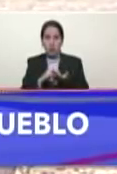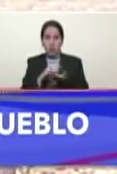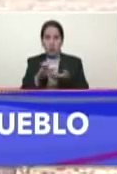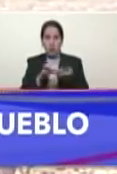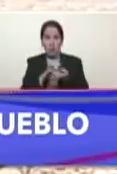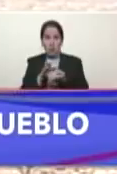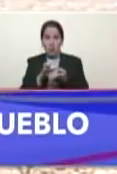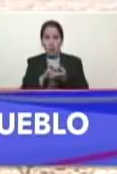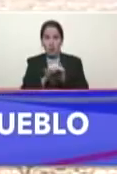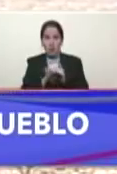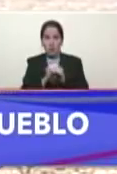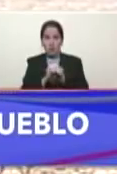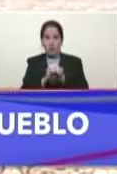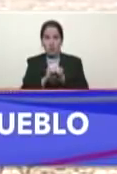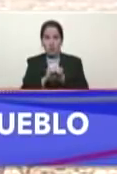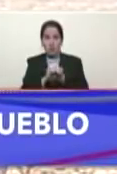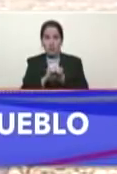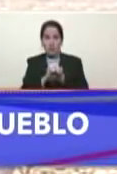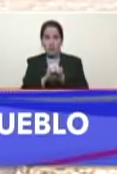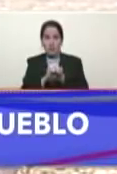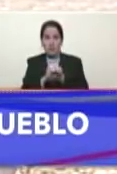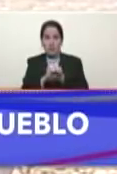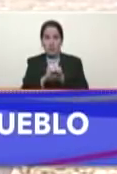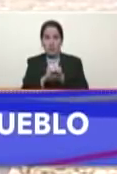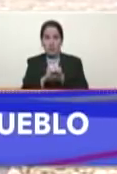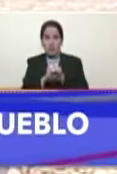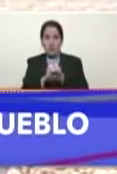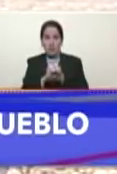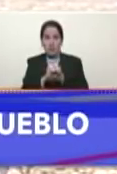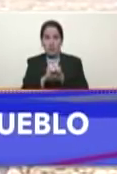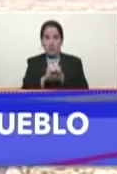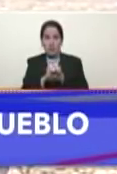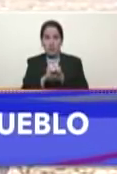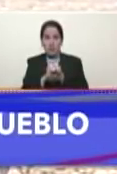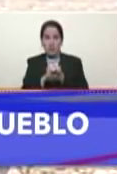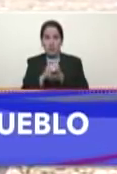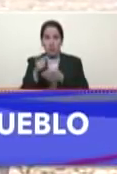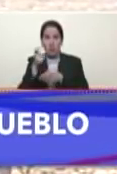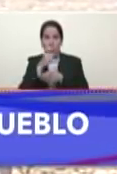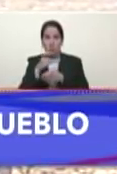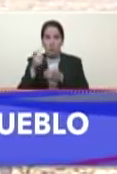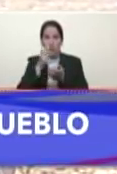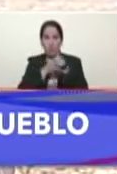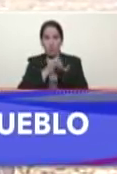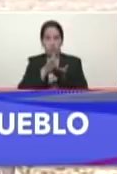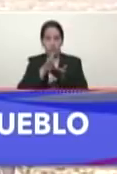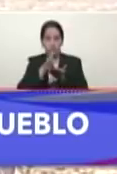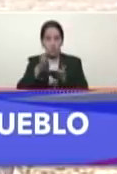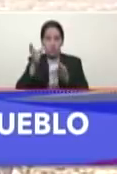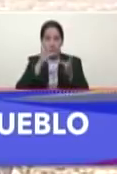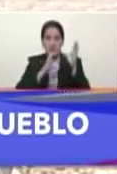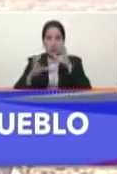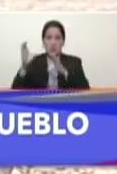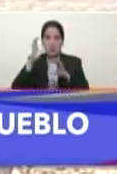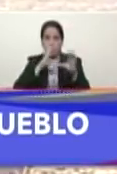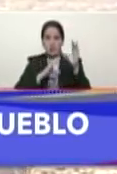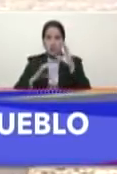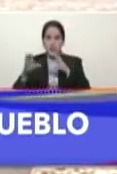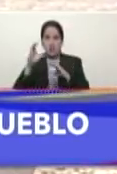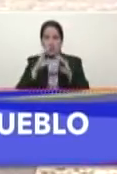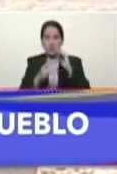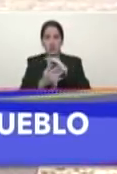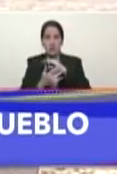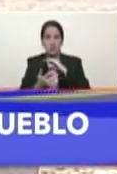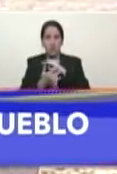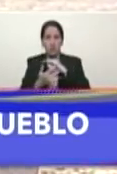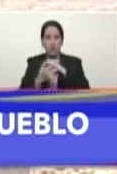en los insumos, en las semillas, en el caso del campo. Busquemos caminos nuevos con la ciencia, la tecnología,